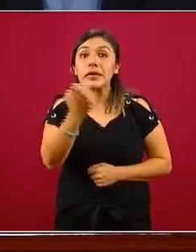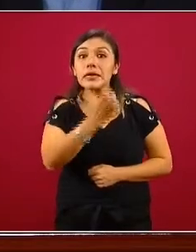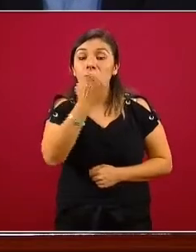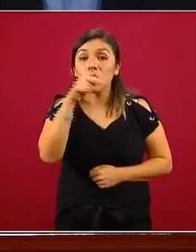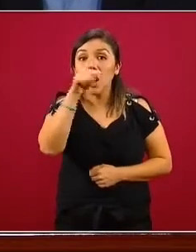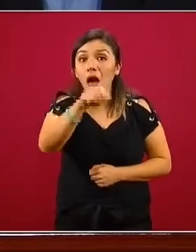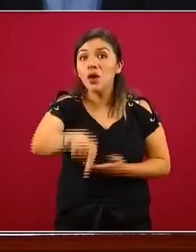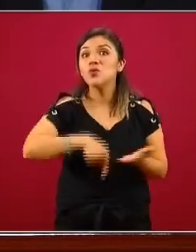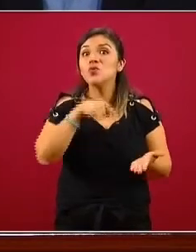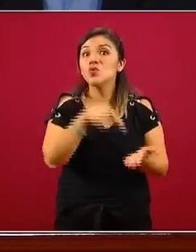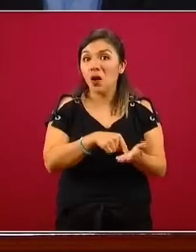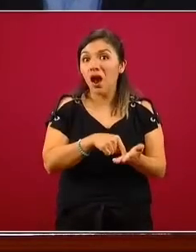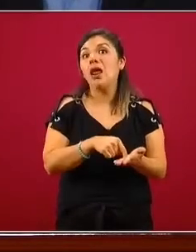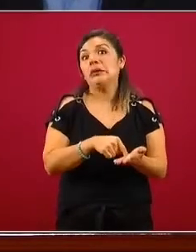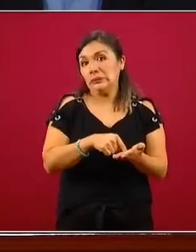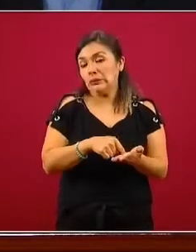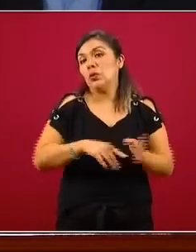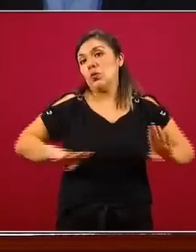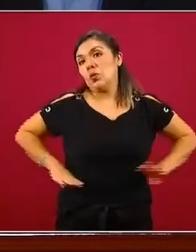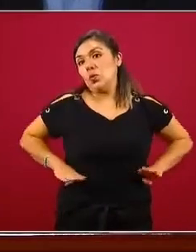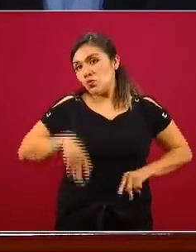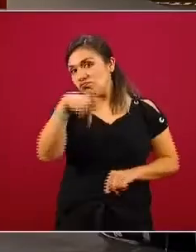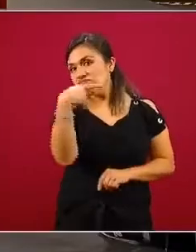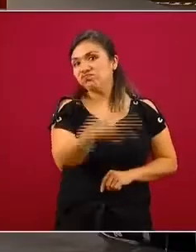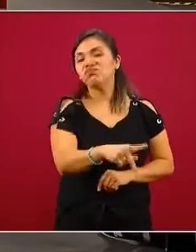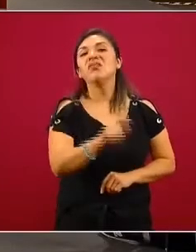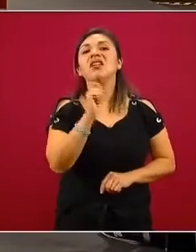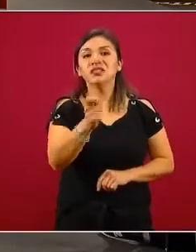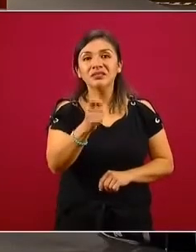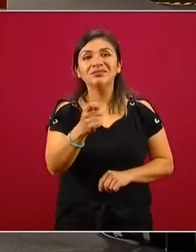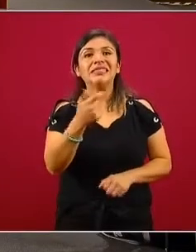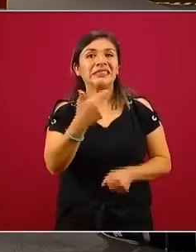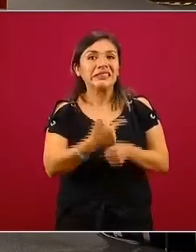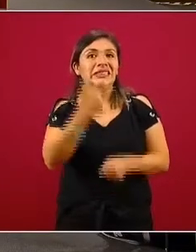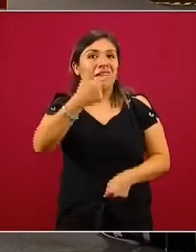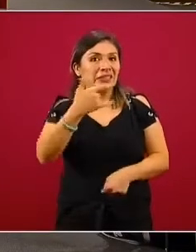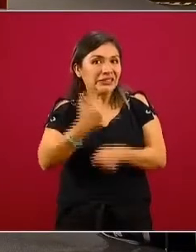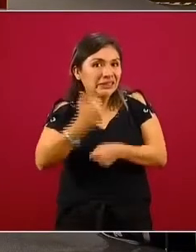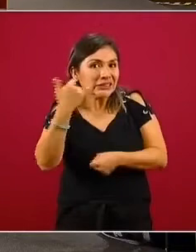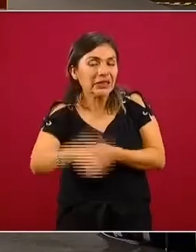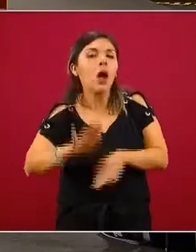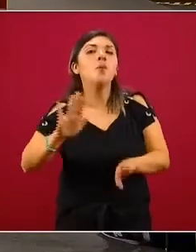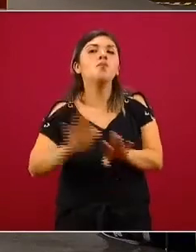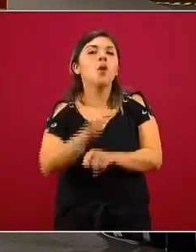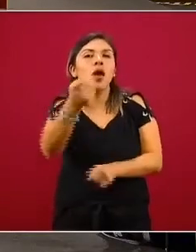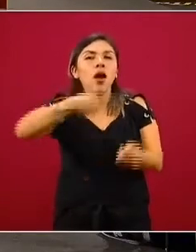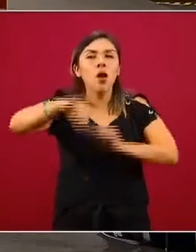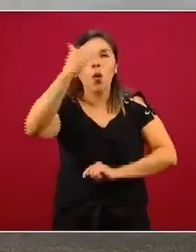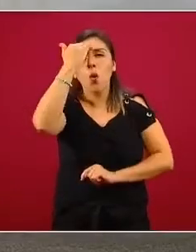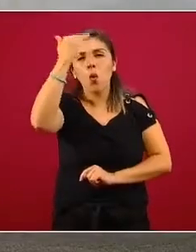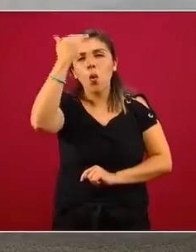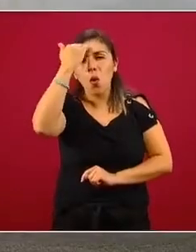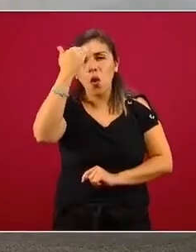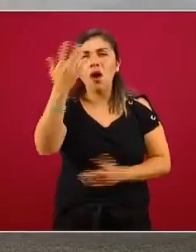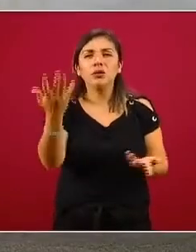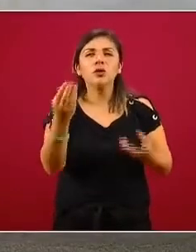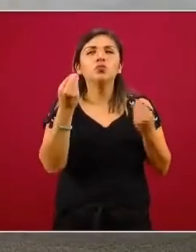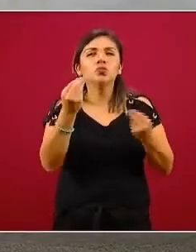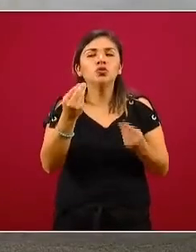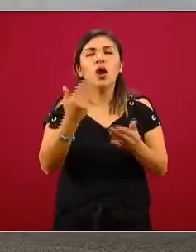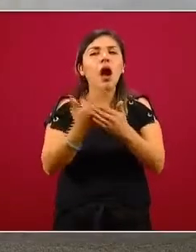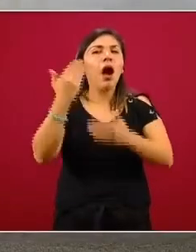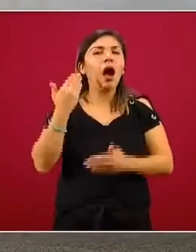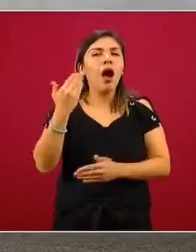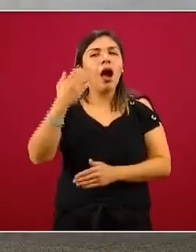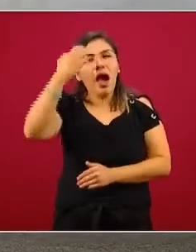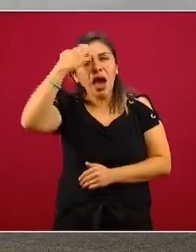un espacio particular por muchas razones, en el sentido del riesgo, porque es conocido, principalmente por la experiencia de influenza